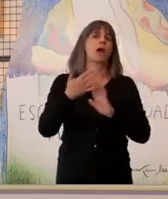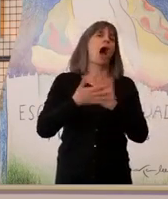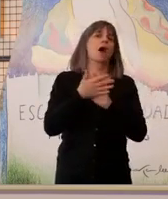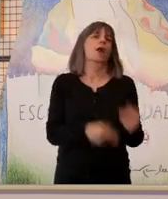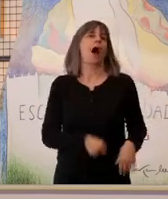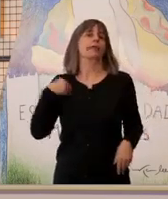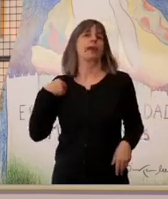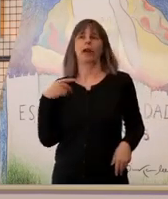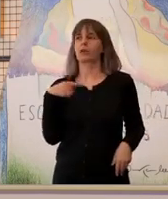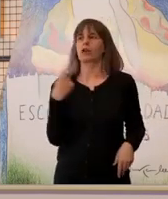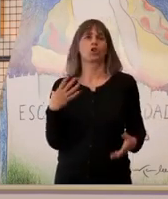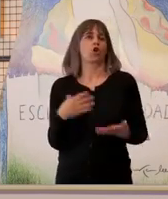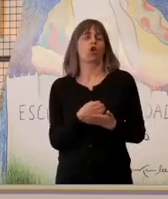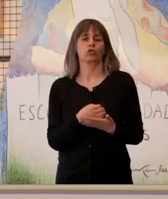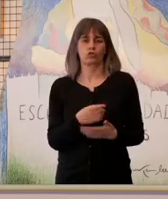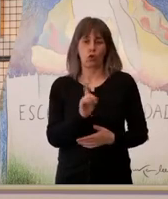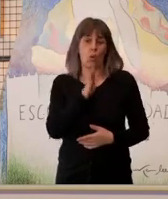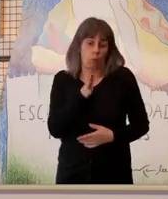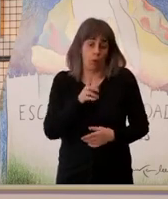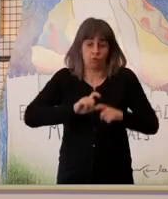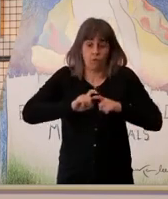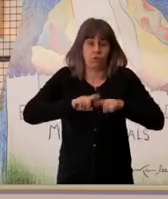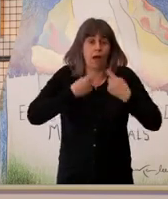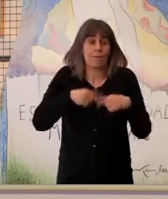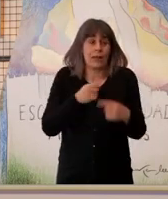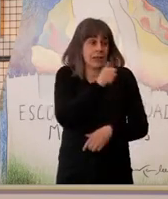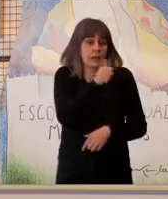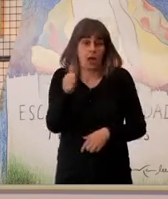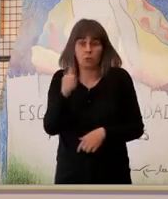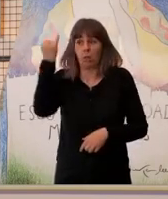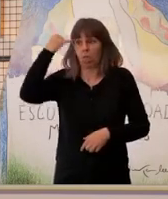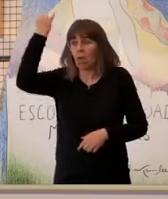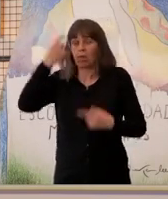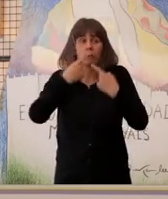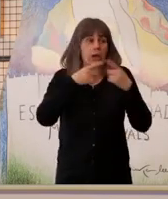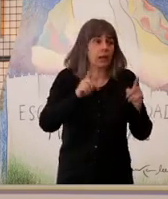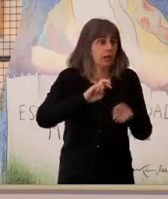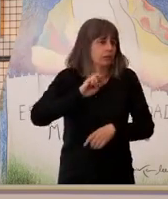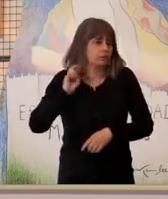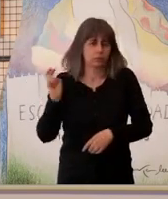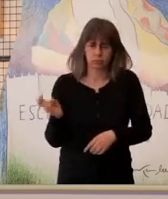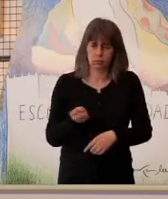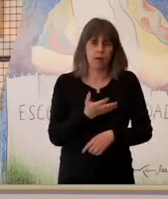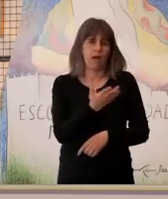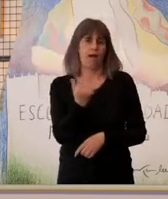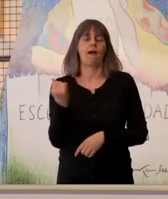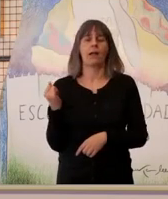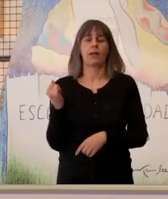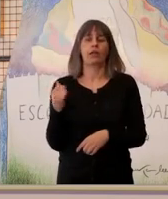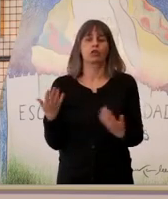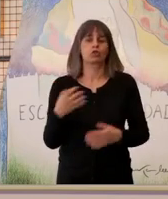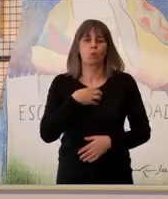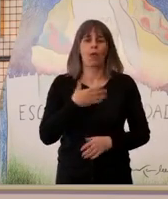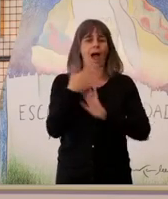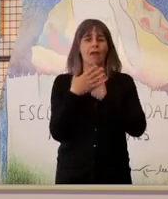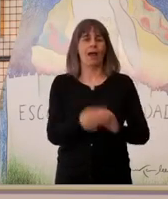una variedad de familias de ideologías de mentalidades por lo tanto no podemos decir en